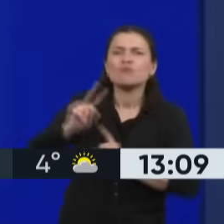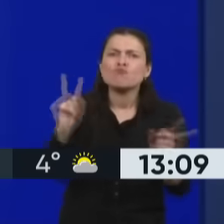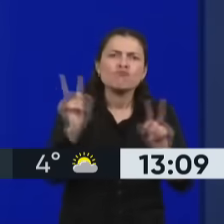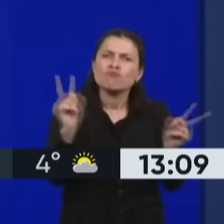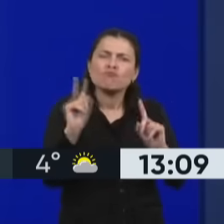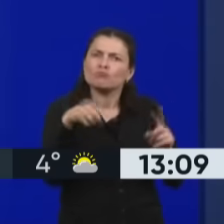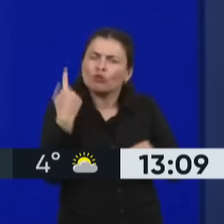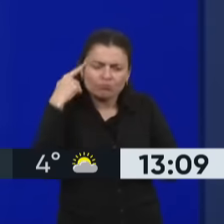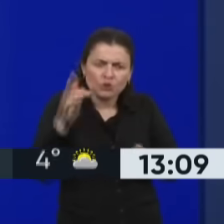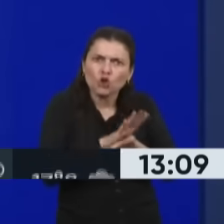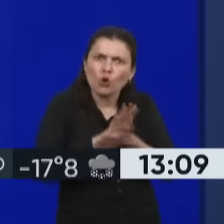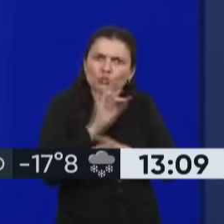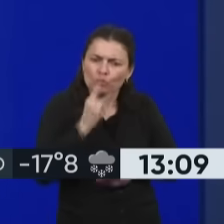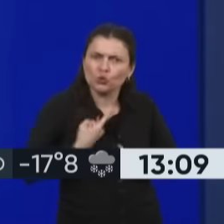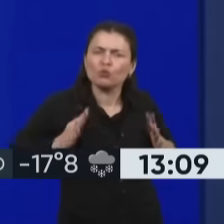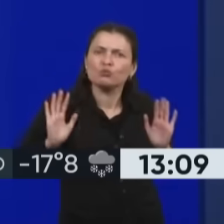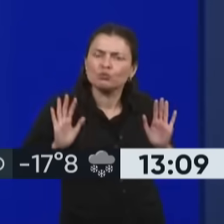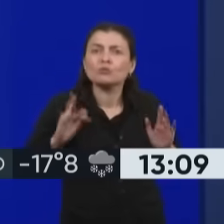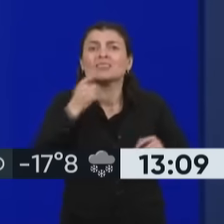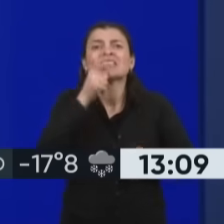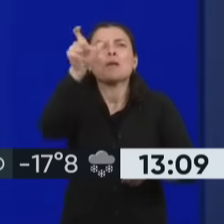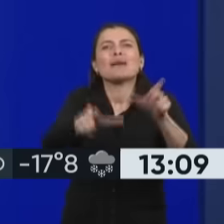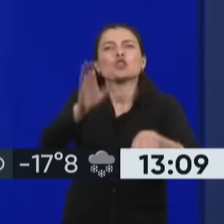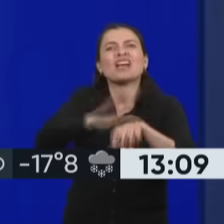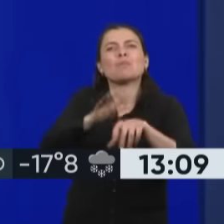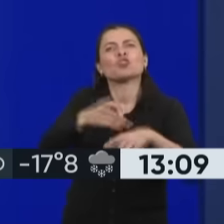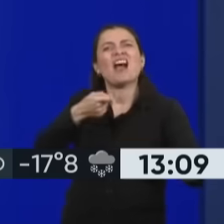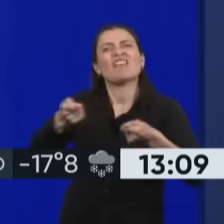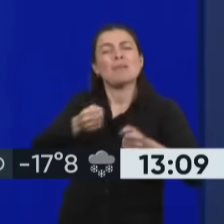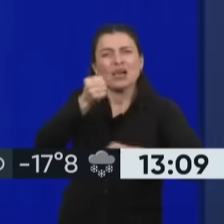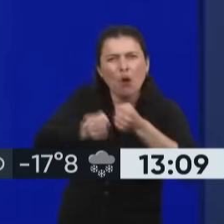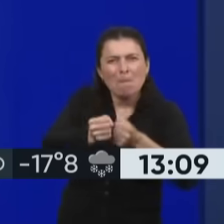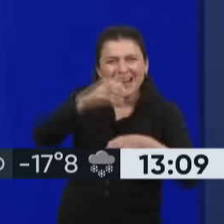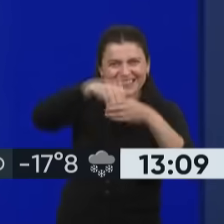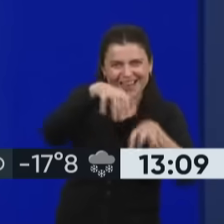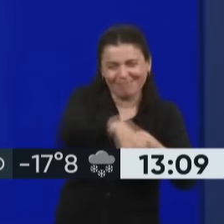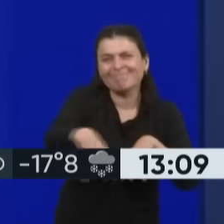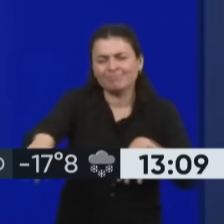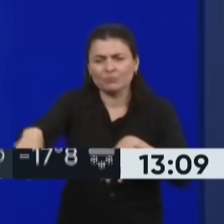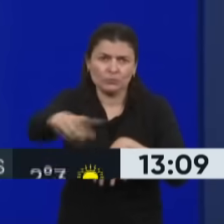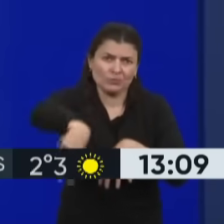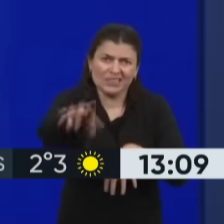deuda. Aquellos que manejen empresas y demás saben de lo difícil que es